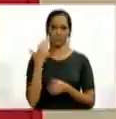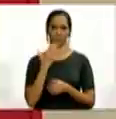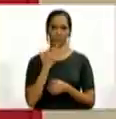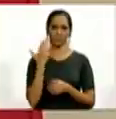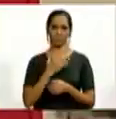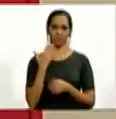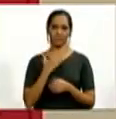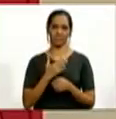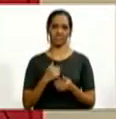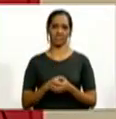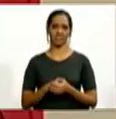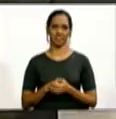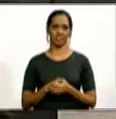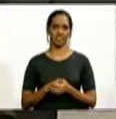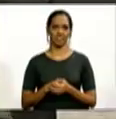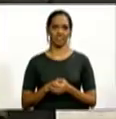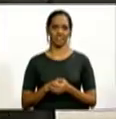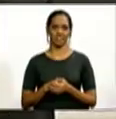Y recoge ahí en pata.